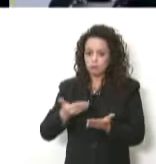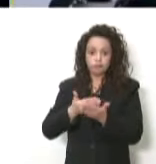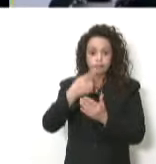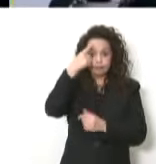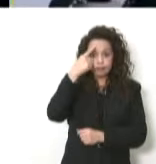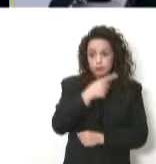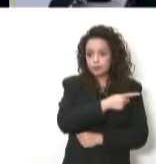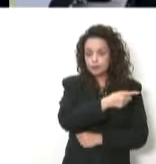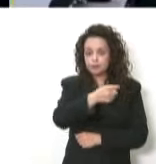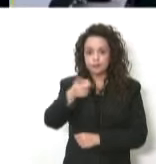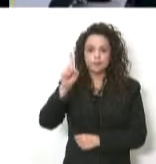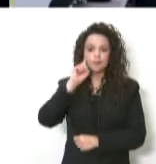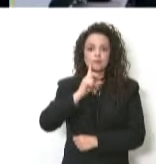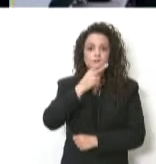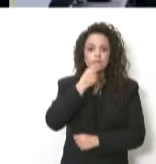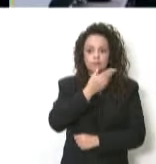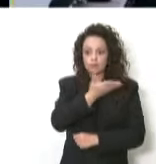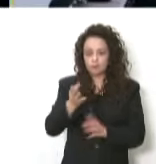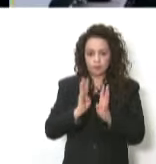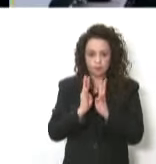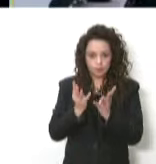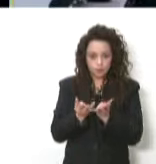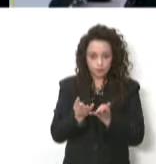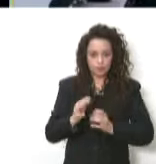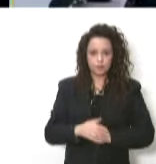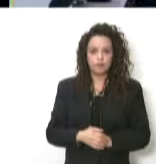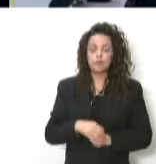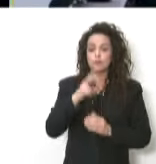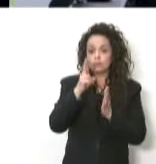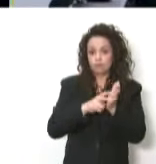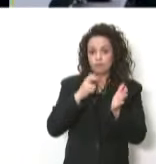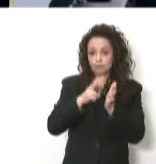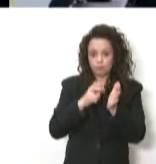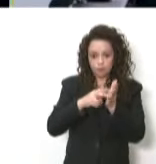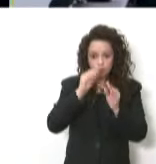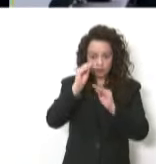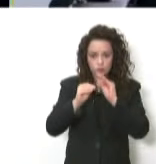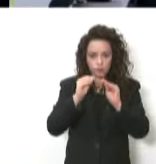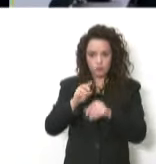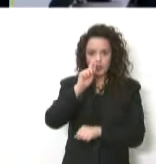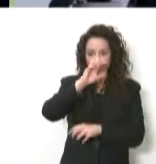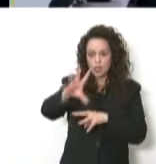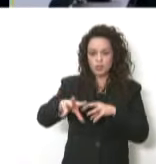consideración, señoras y señores comisionados, modificar el anexo del acuerdo